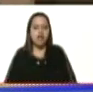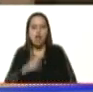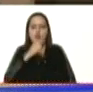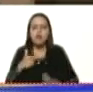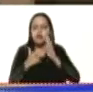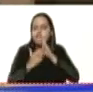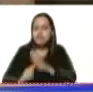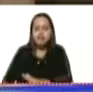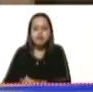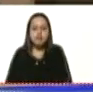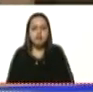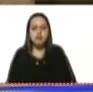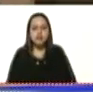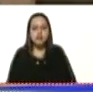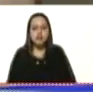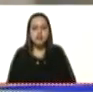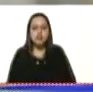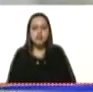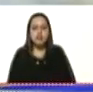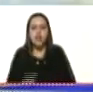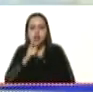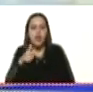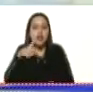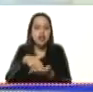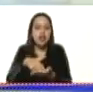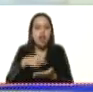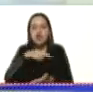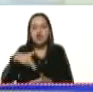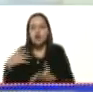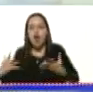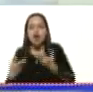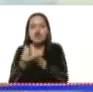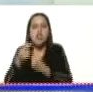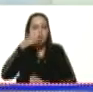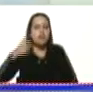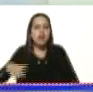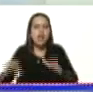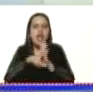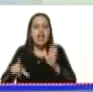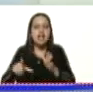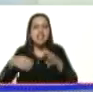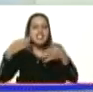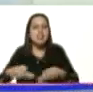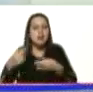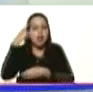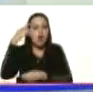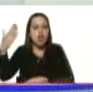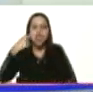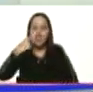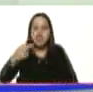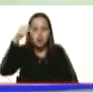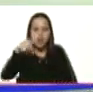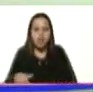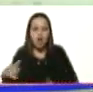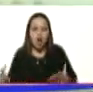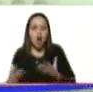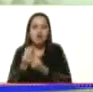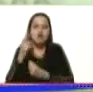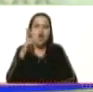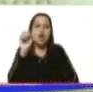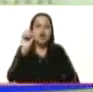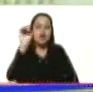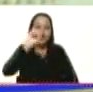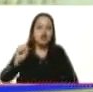hegemonismo, sin dominio, con el pueblo, con la ley y siempre con Dios. Lo decimos con Juan Germán